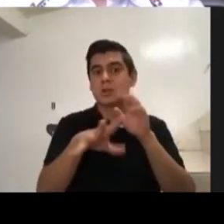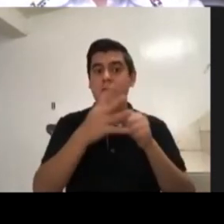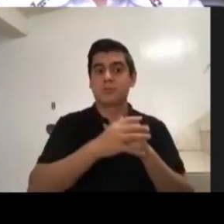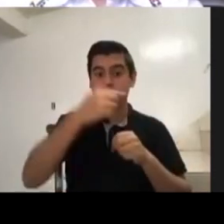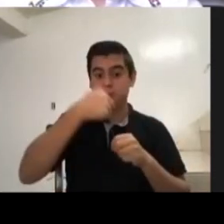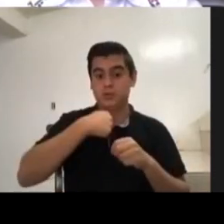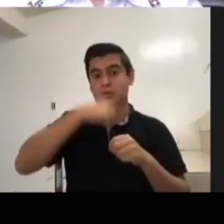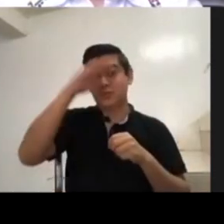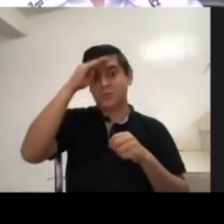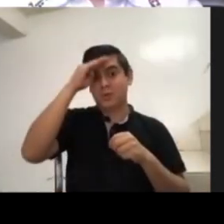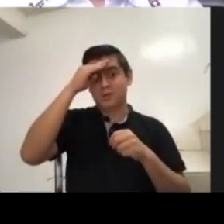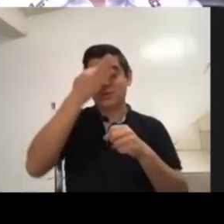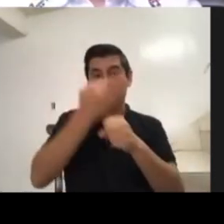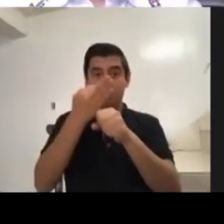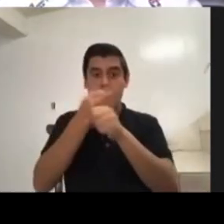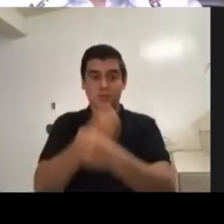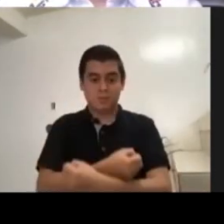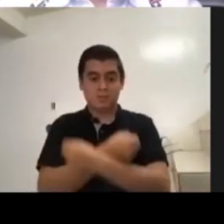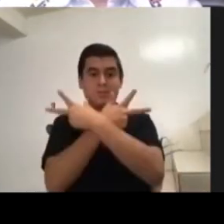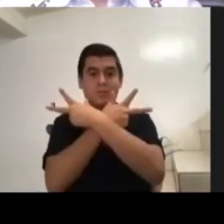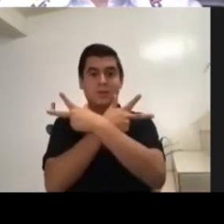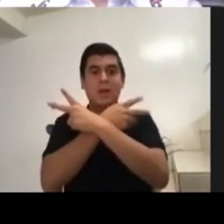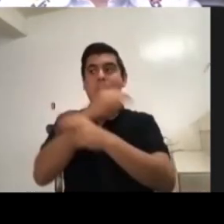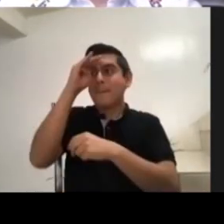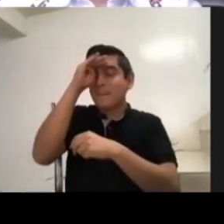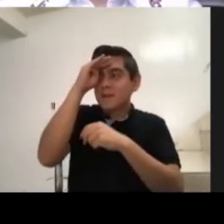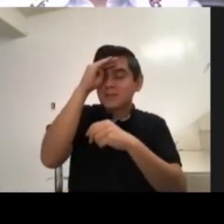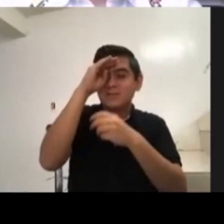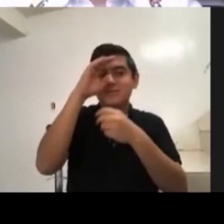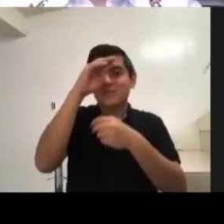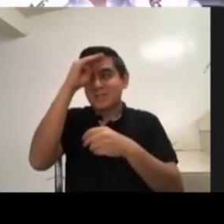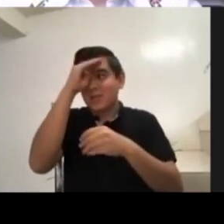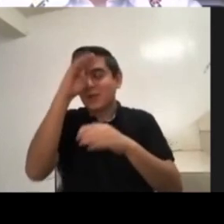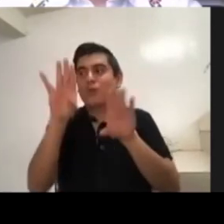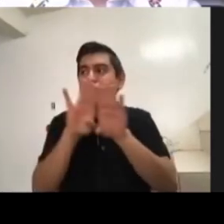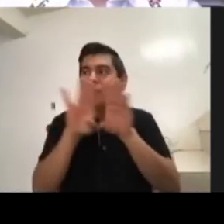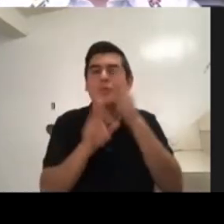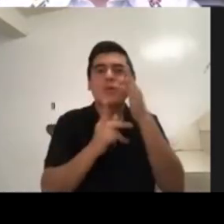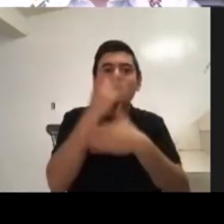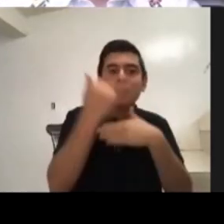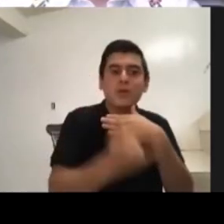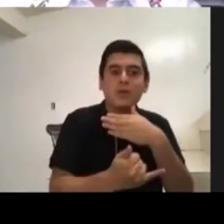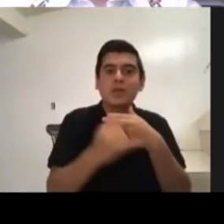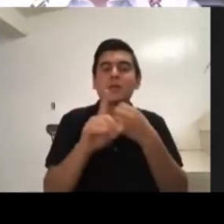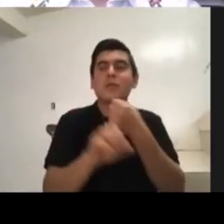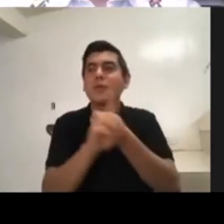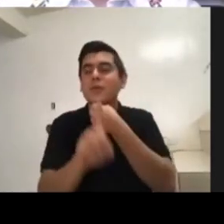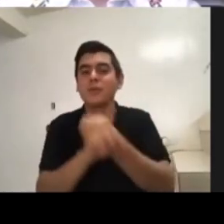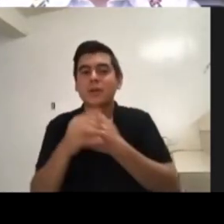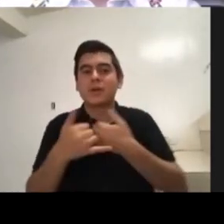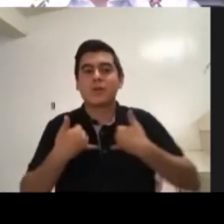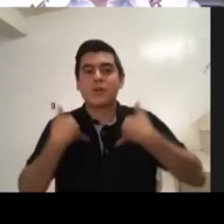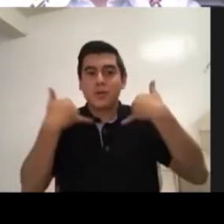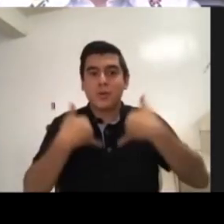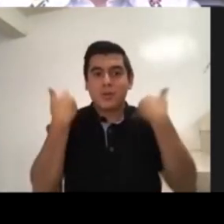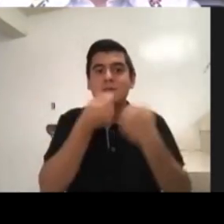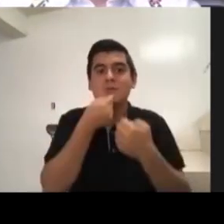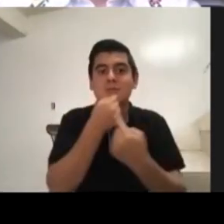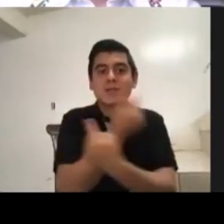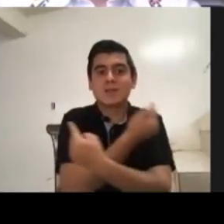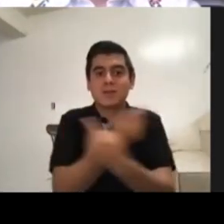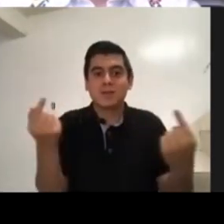gran noticia. Estamos pensando en el principal problema de los jóvenes, de los niños, de las niñas, de las